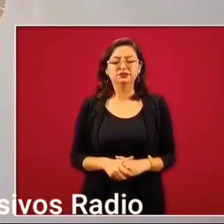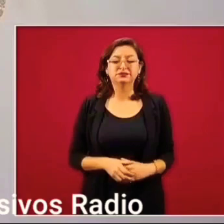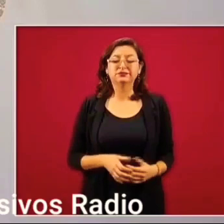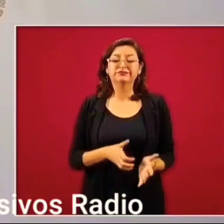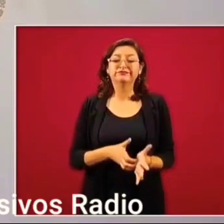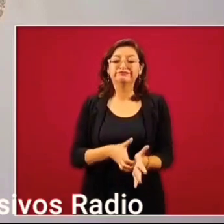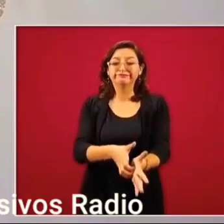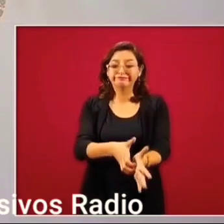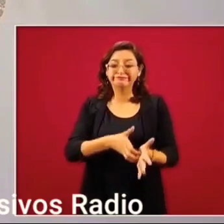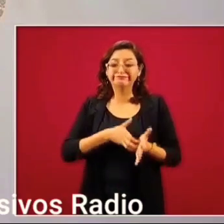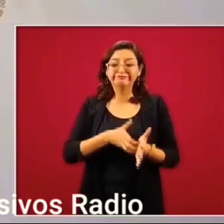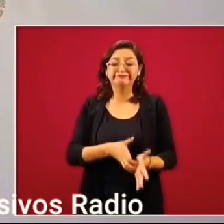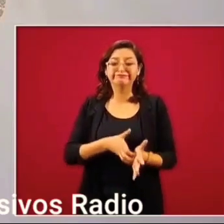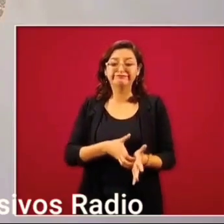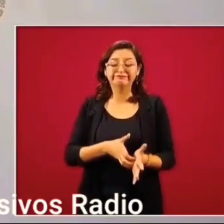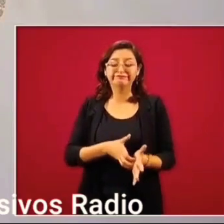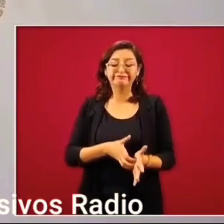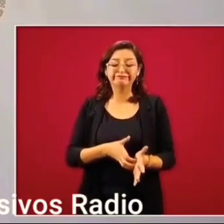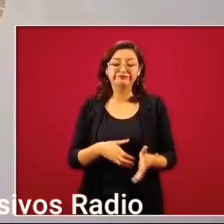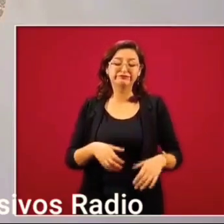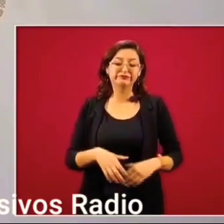Austeridad.